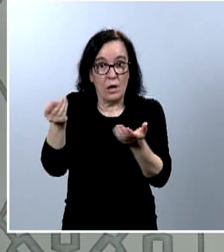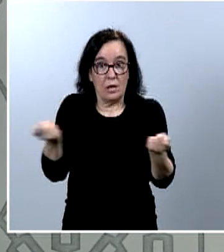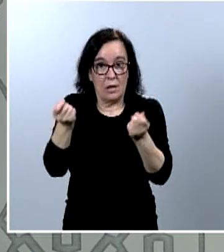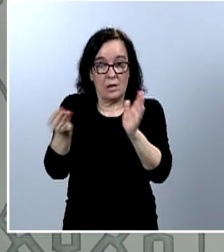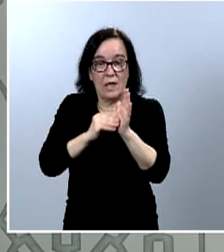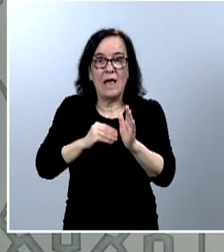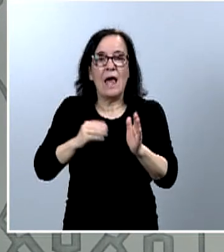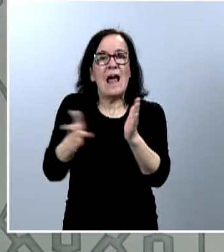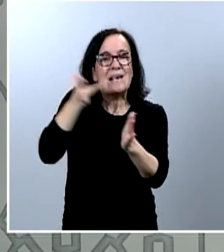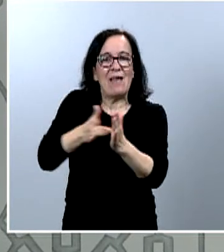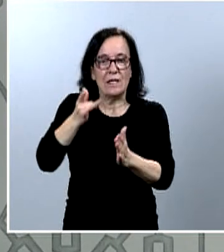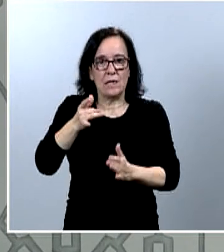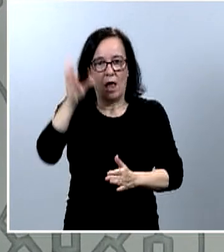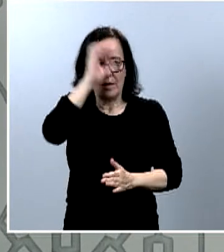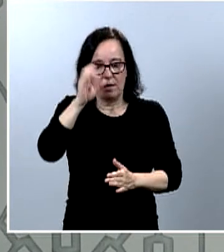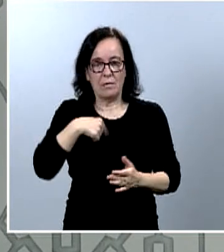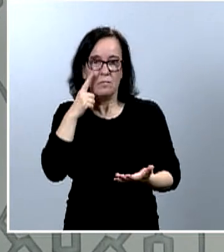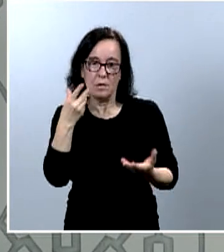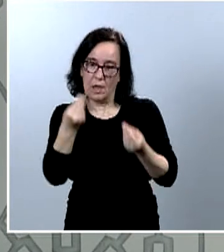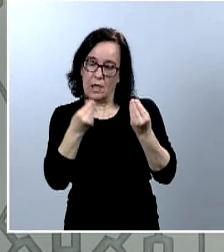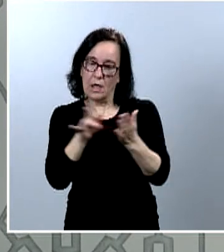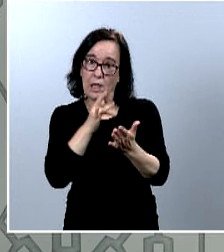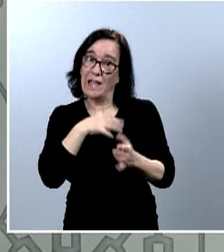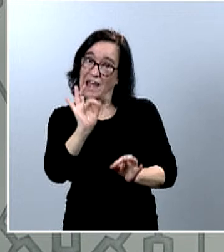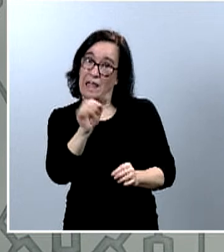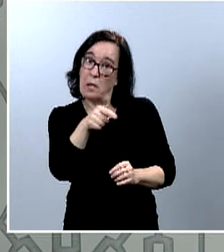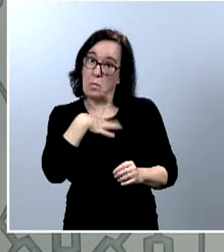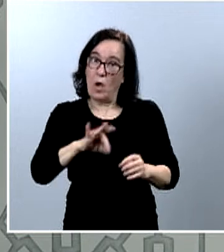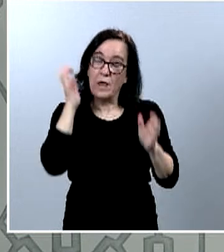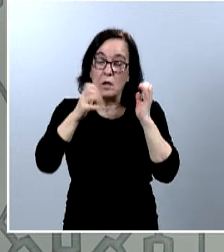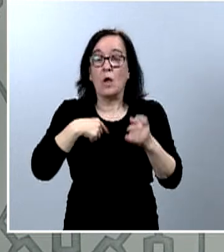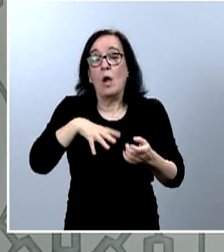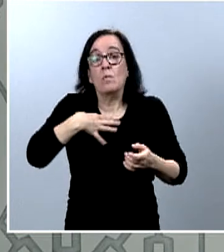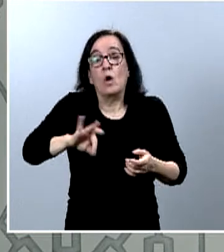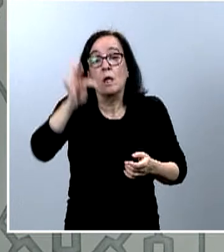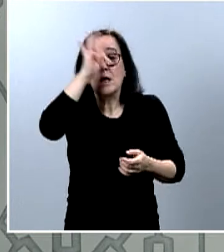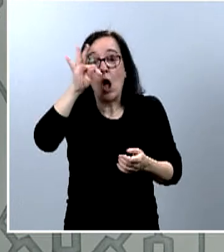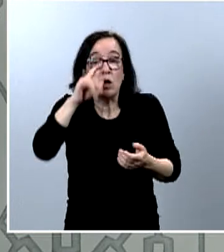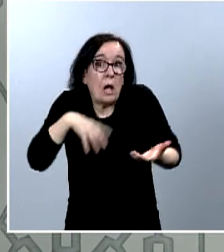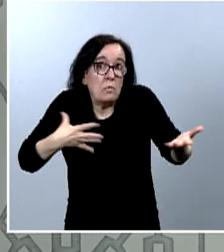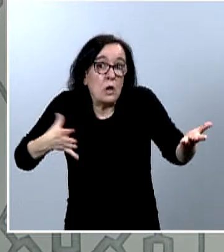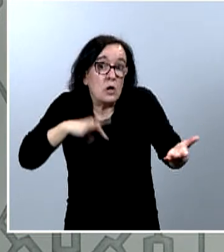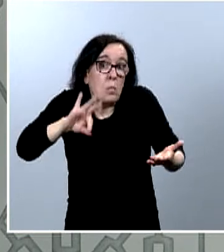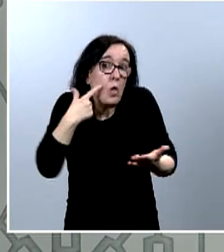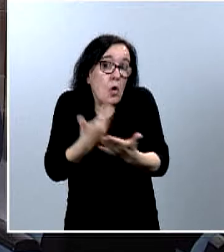científicas, en la que nosotros manejamos ahora mismo es esa. Otras hipótesis, bueno, si alguien puede comprobarlas. En News